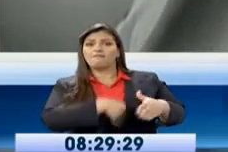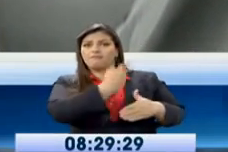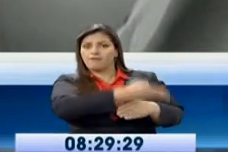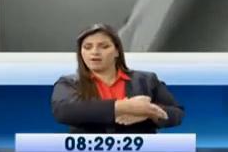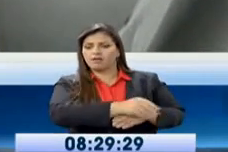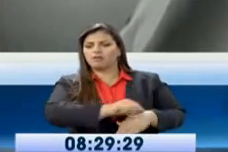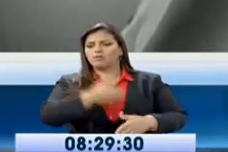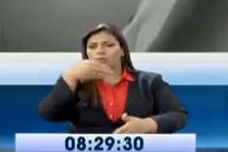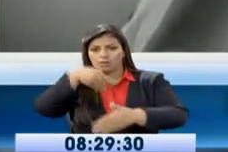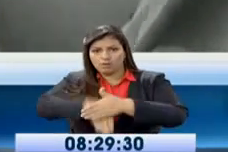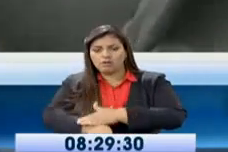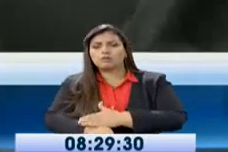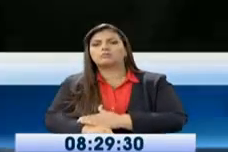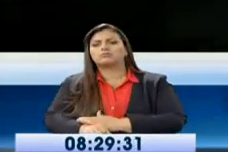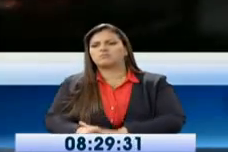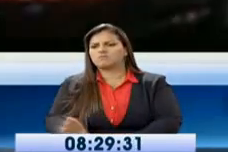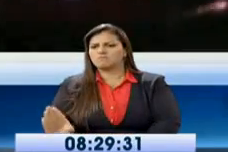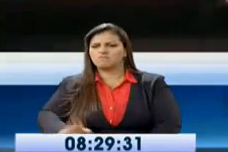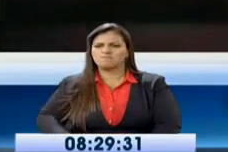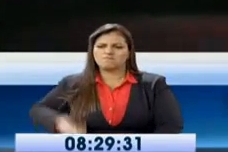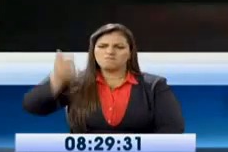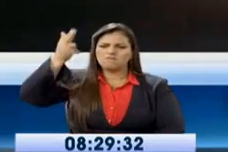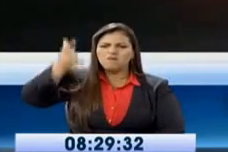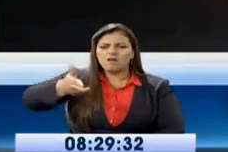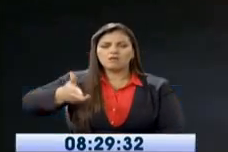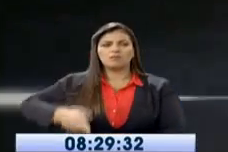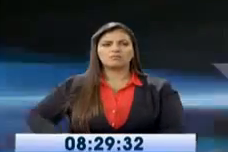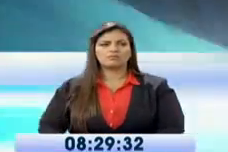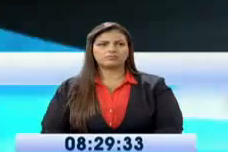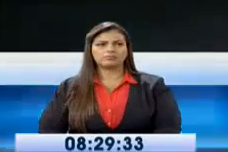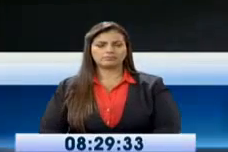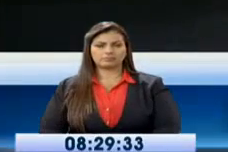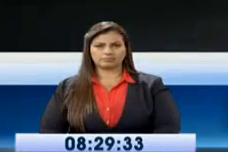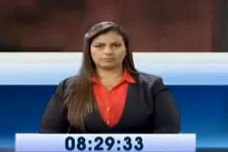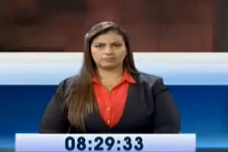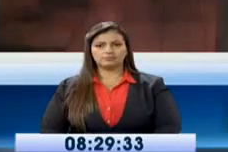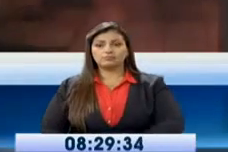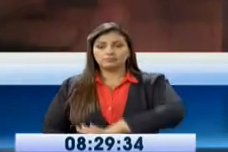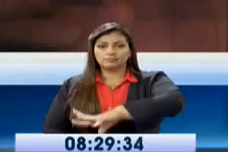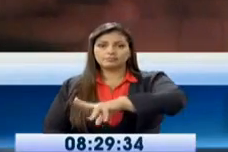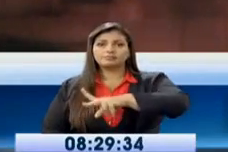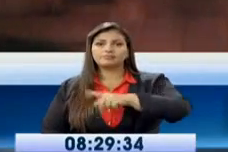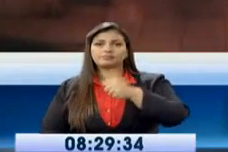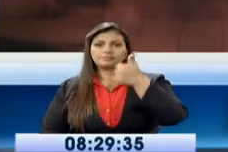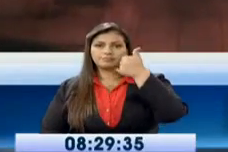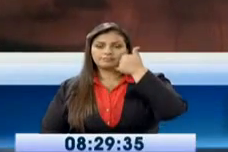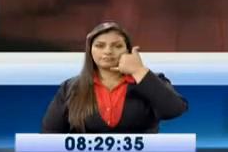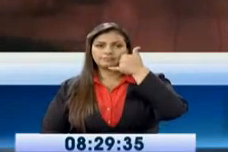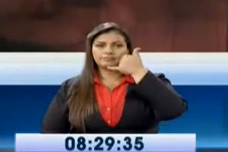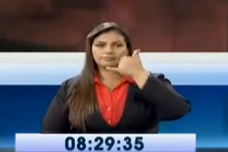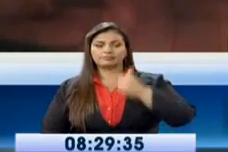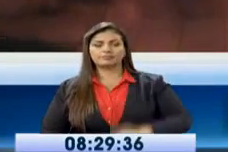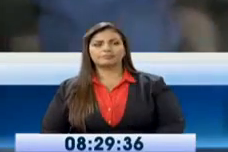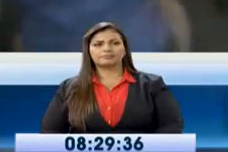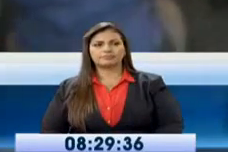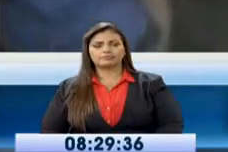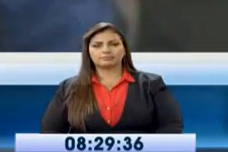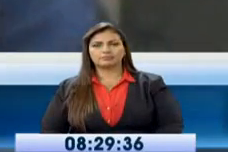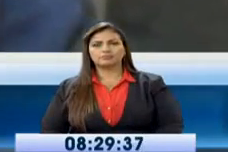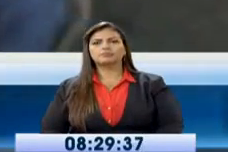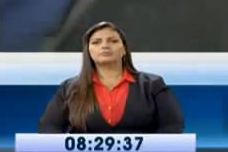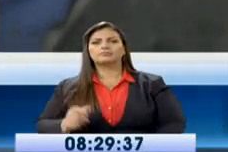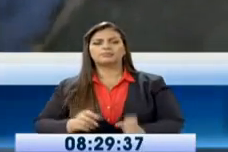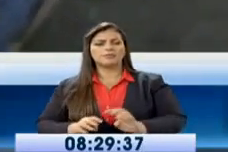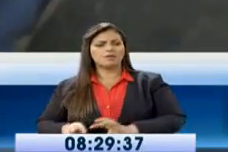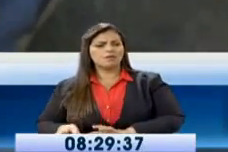entró acá adentro, tan abusivo. Los perjudicados salieron a perseguir a los antisociales y en el trayecto se